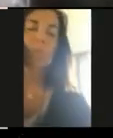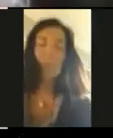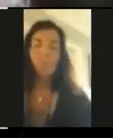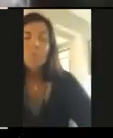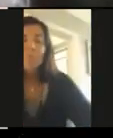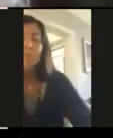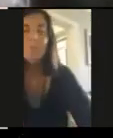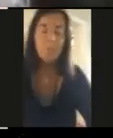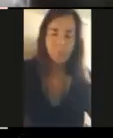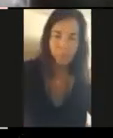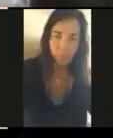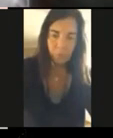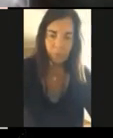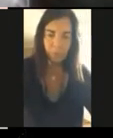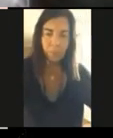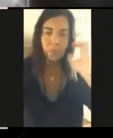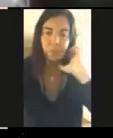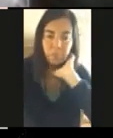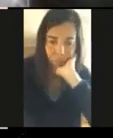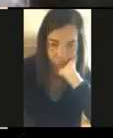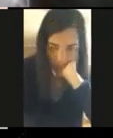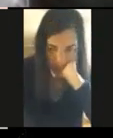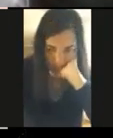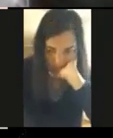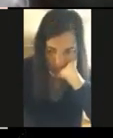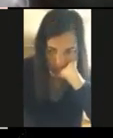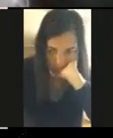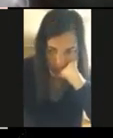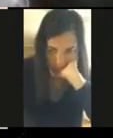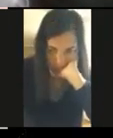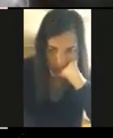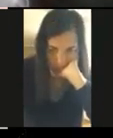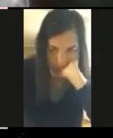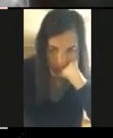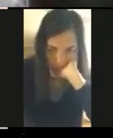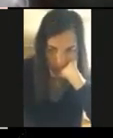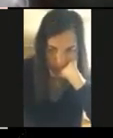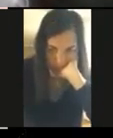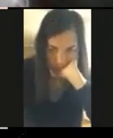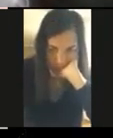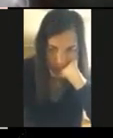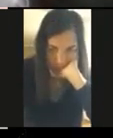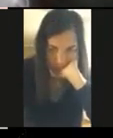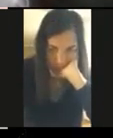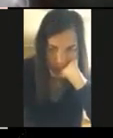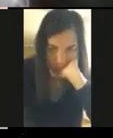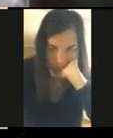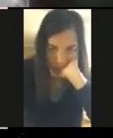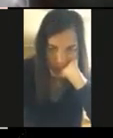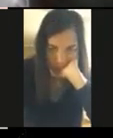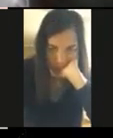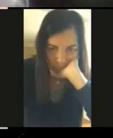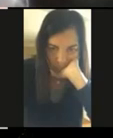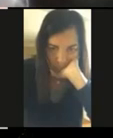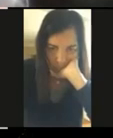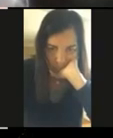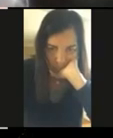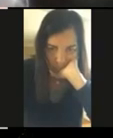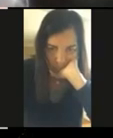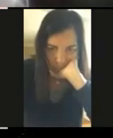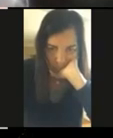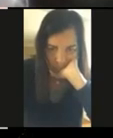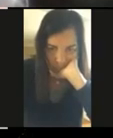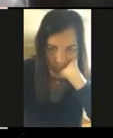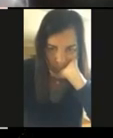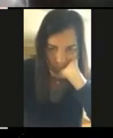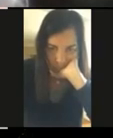revolucionario italiano era liberal socialista amigo de garibaldi masini malatesta